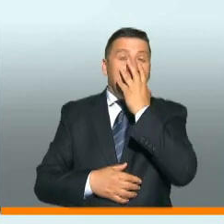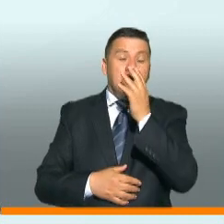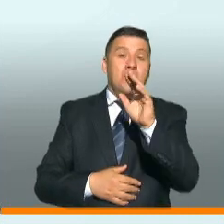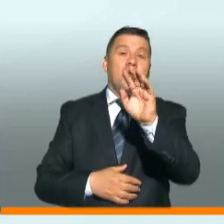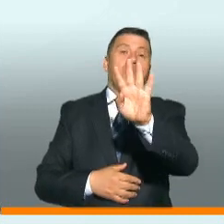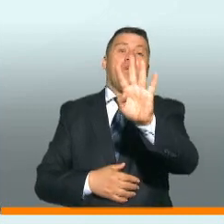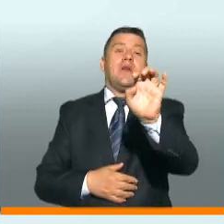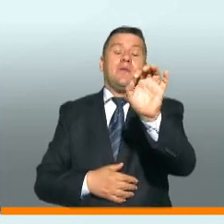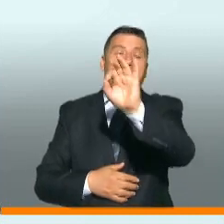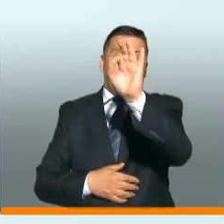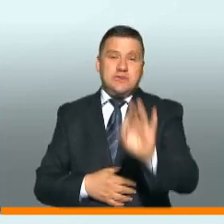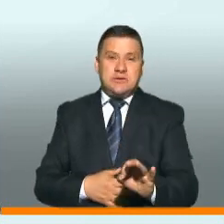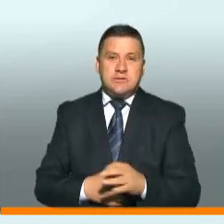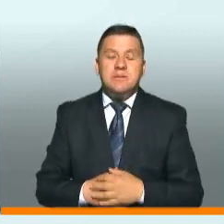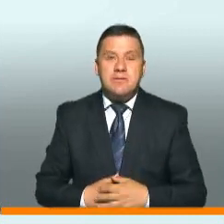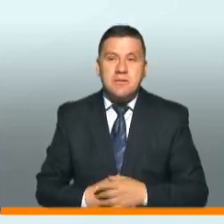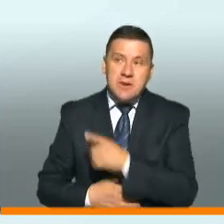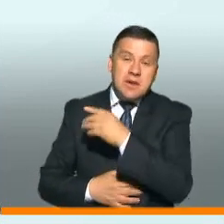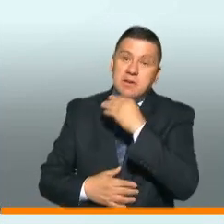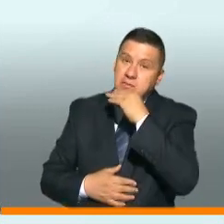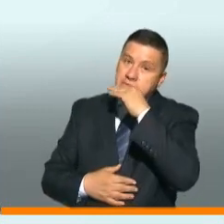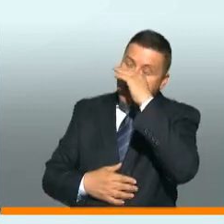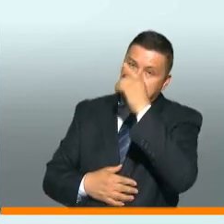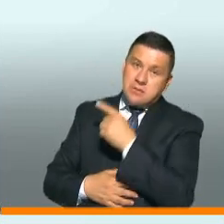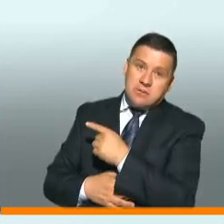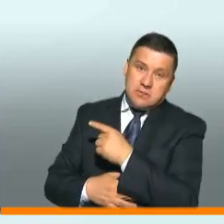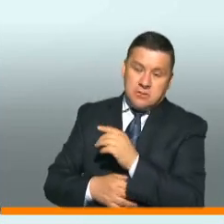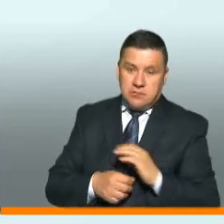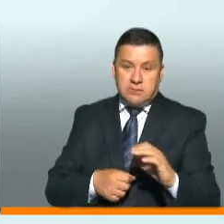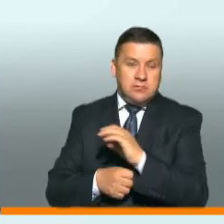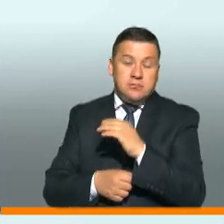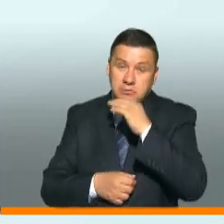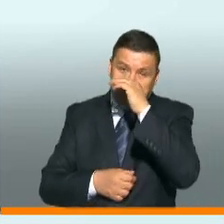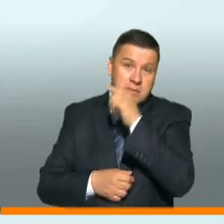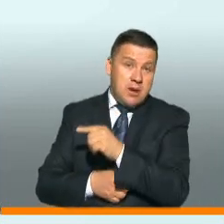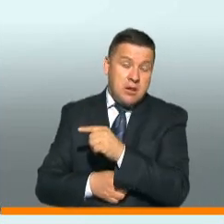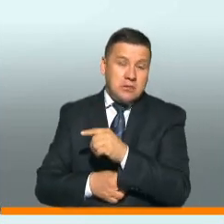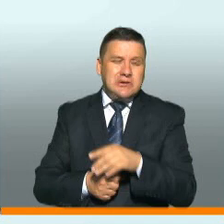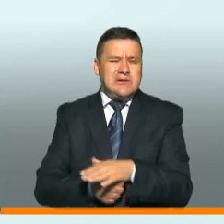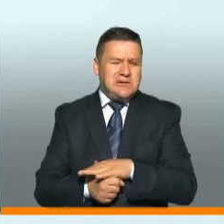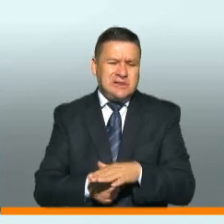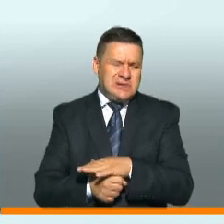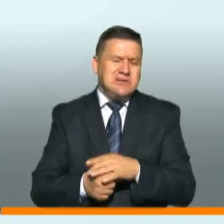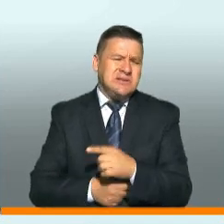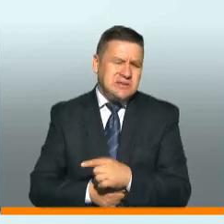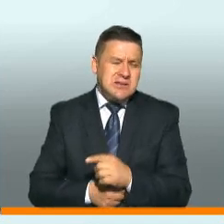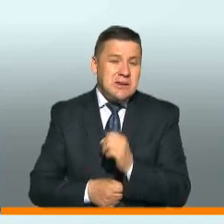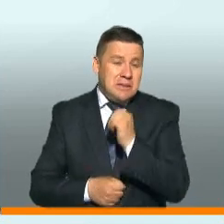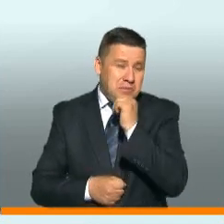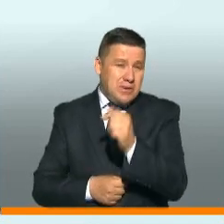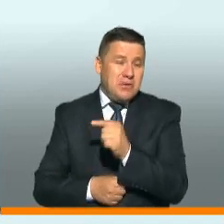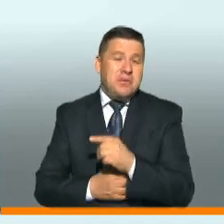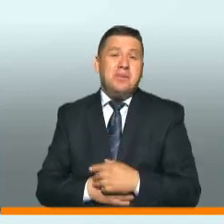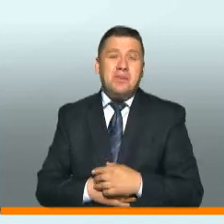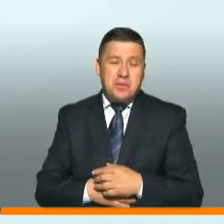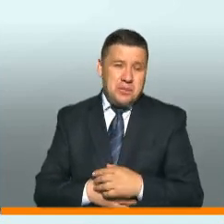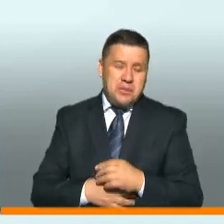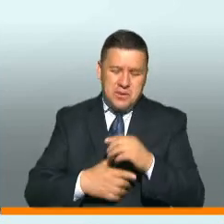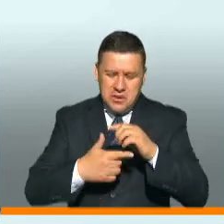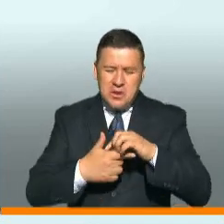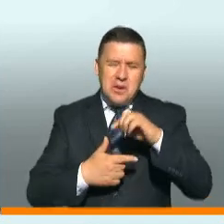del 49%. Medellín, la ciudad que en ese momento está en una situación más crítica, ha tenido